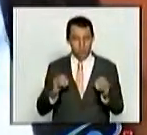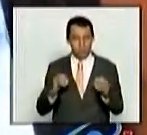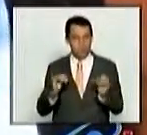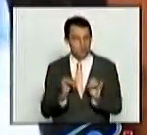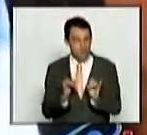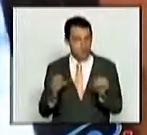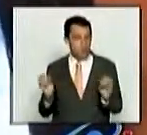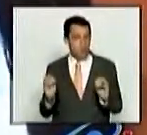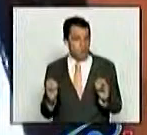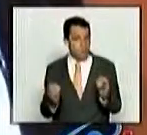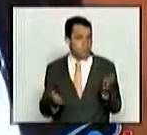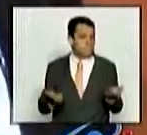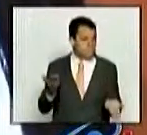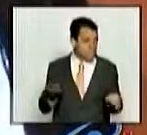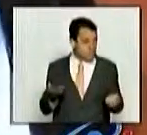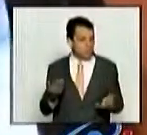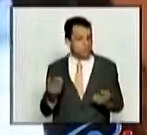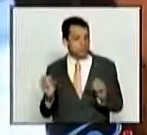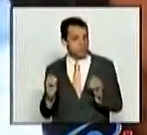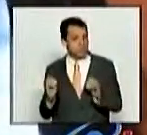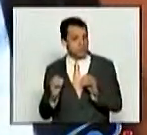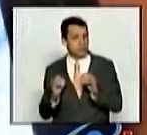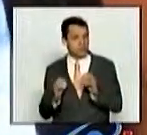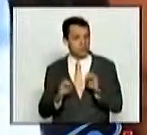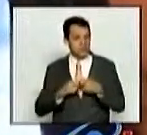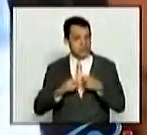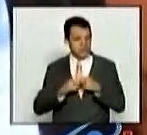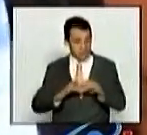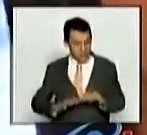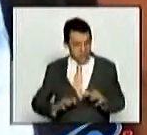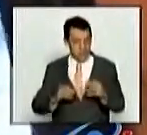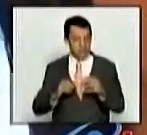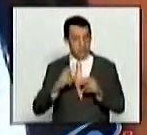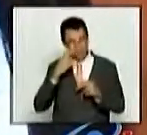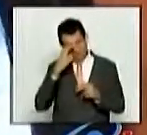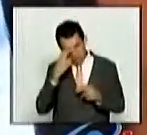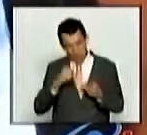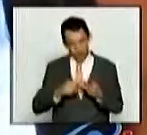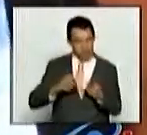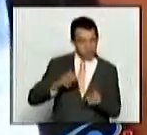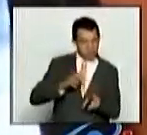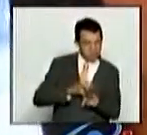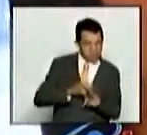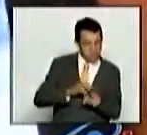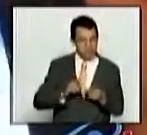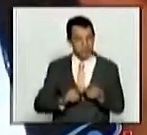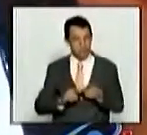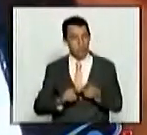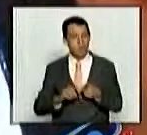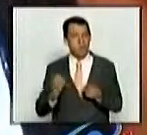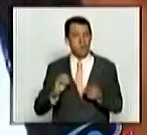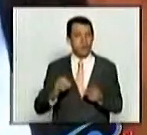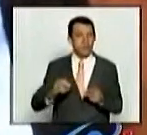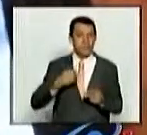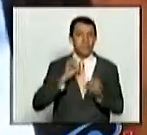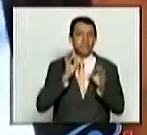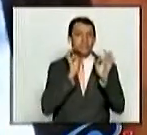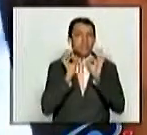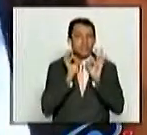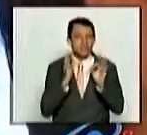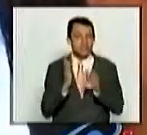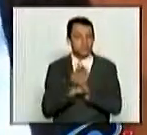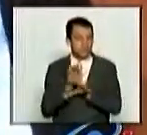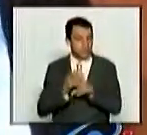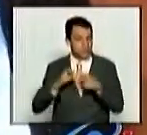peso, podemos manejar o amplificar el flujo de energía llana, hígado, riñón, tiroides, y podemos empezar a manejar toda una serie de